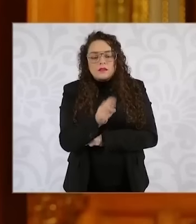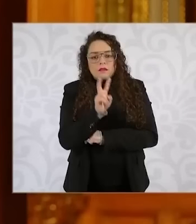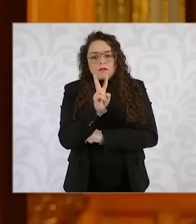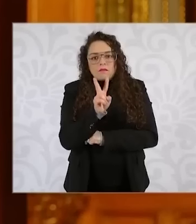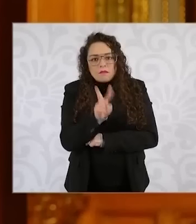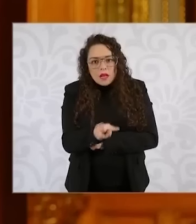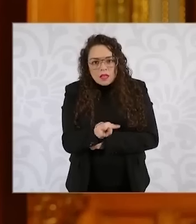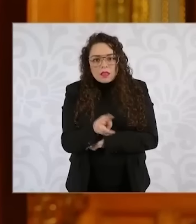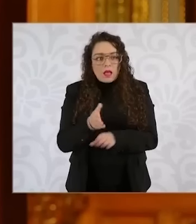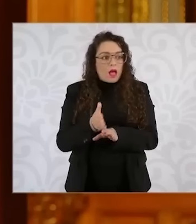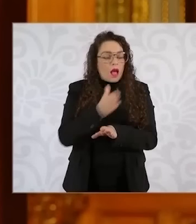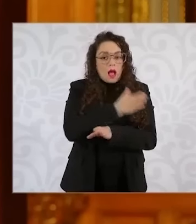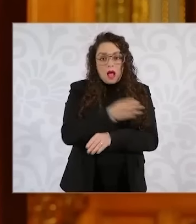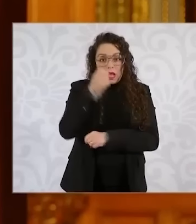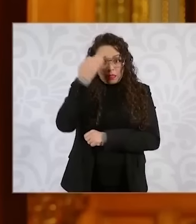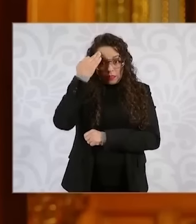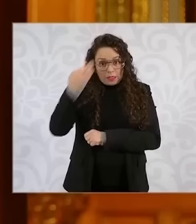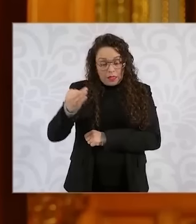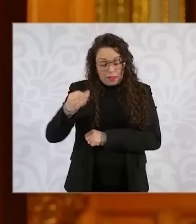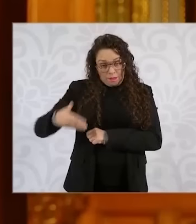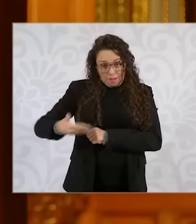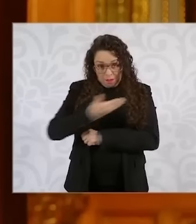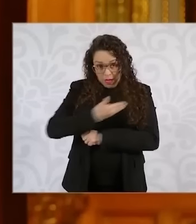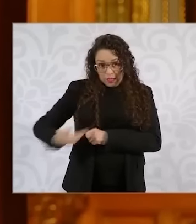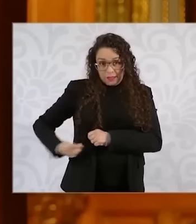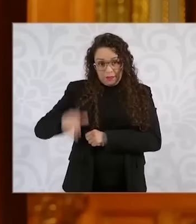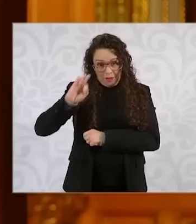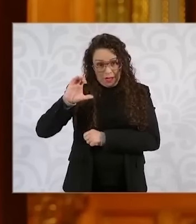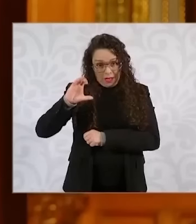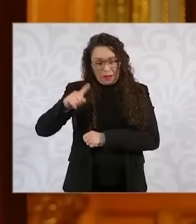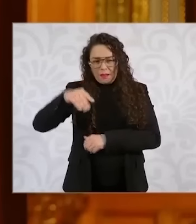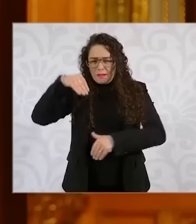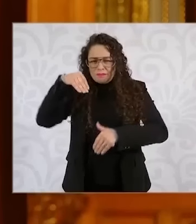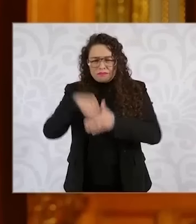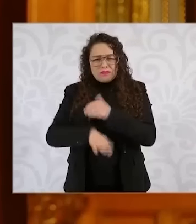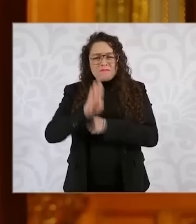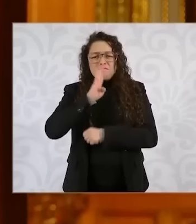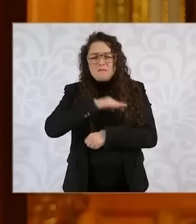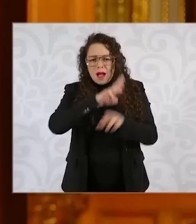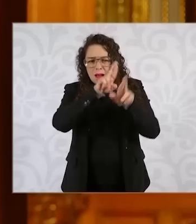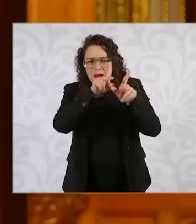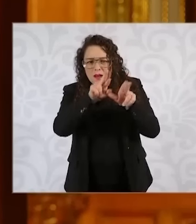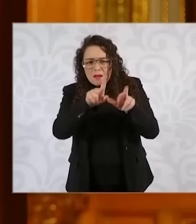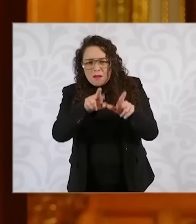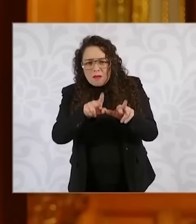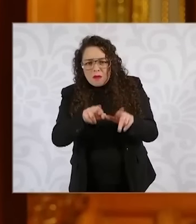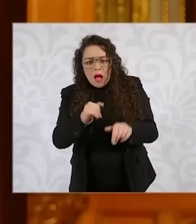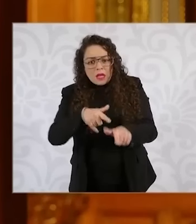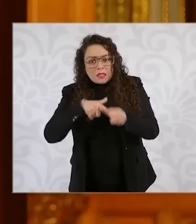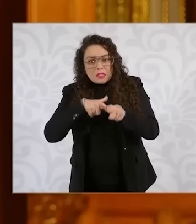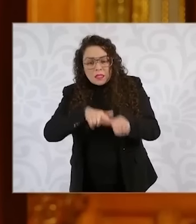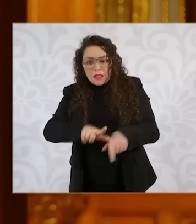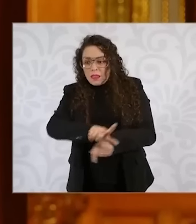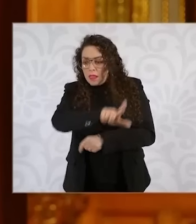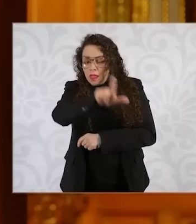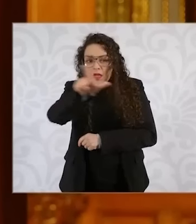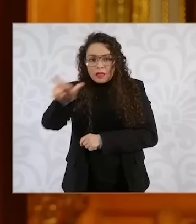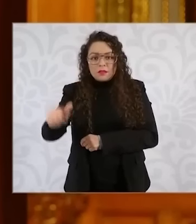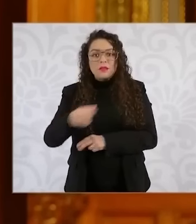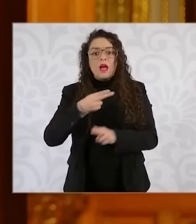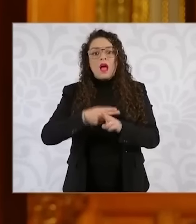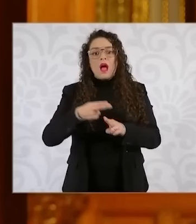Estas fueron las declaraciones de Claudia Sheinbaum hacia el expresidente Felipe Calderón después de que él se deslindara de Genaro García Luna,